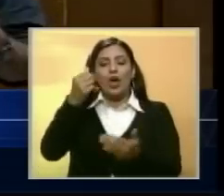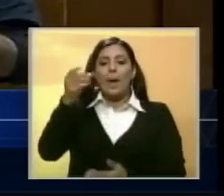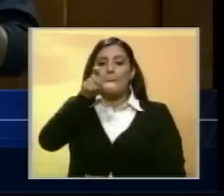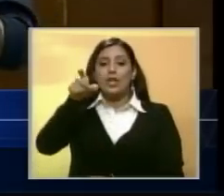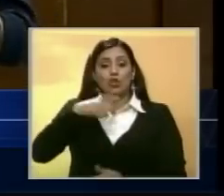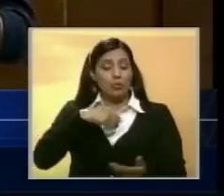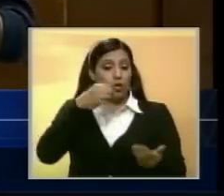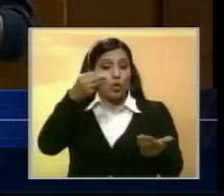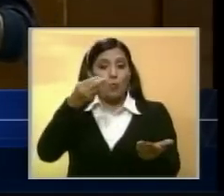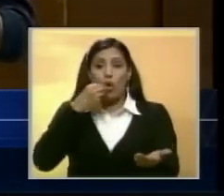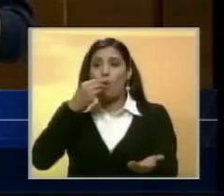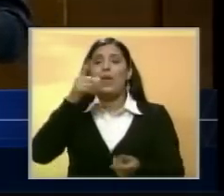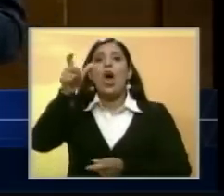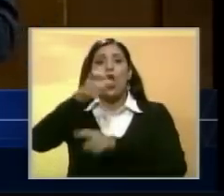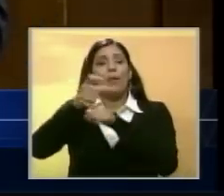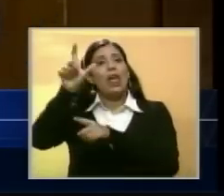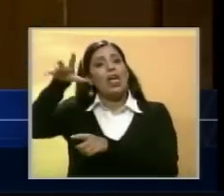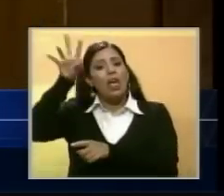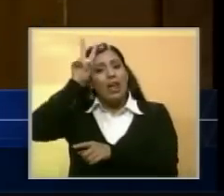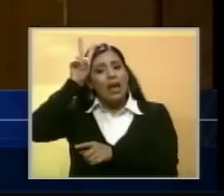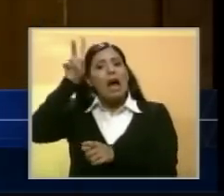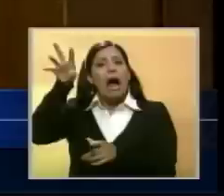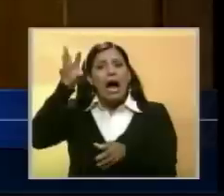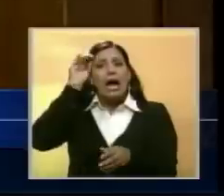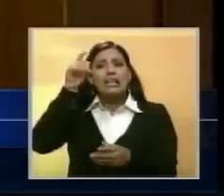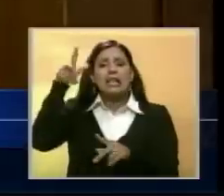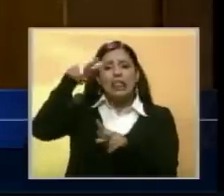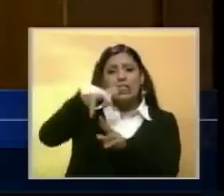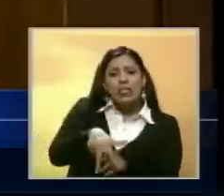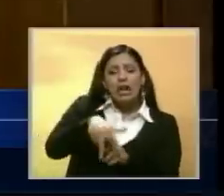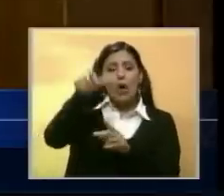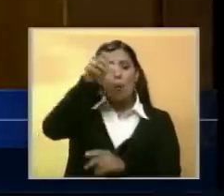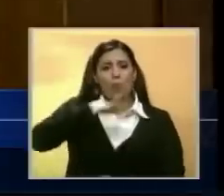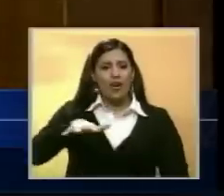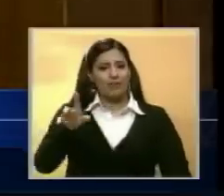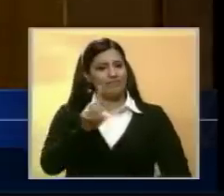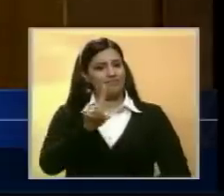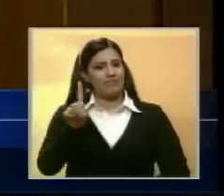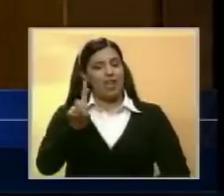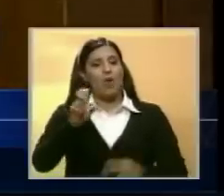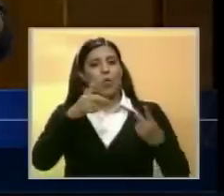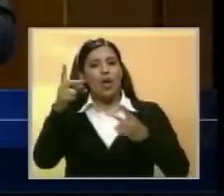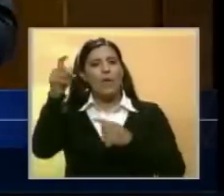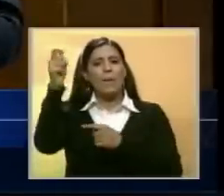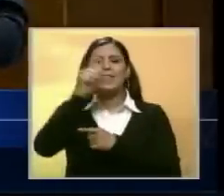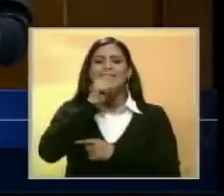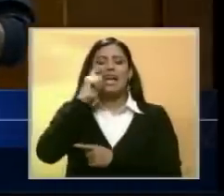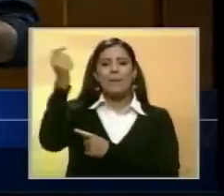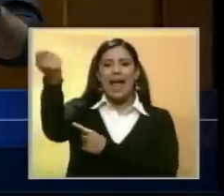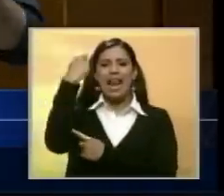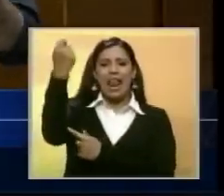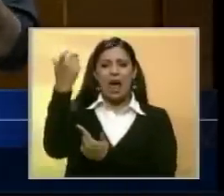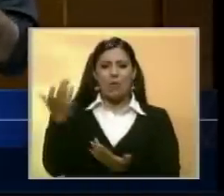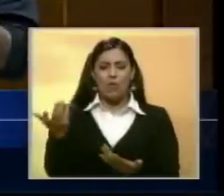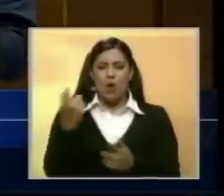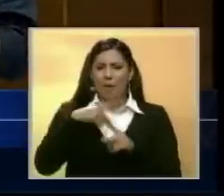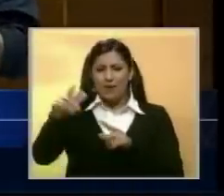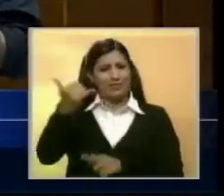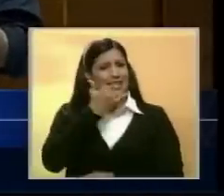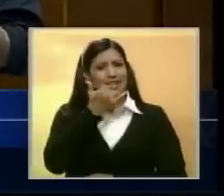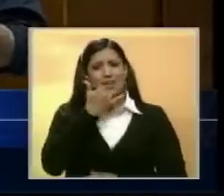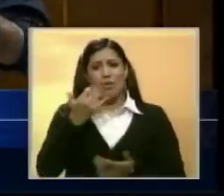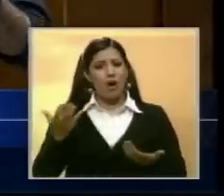los venezolanos y cree que puede someter a nuestro pueblo a ser un pueblo esclavo, pero se